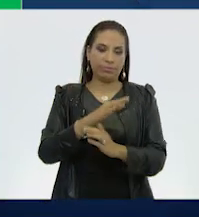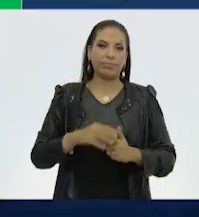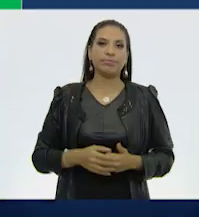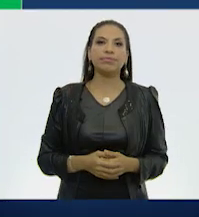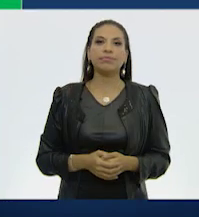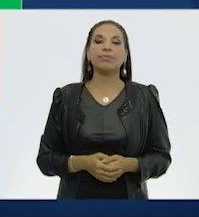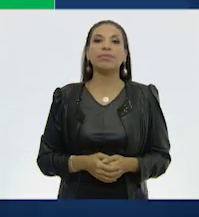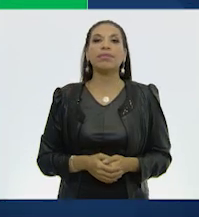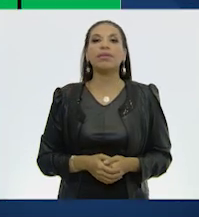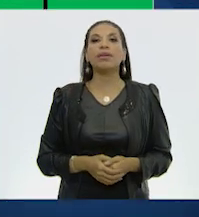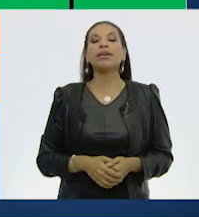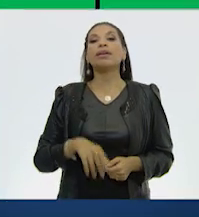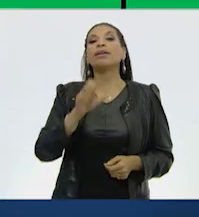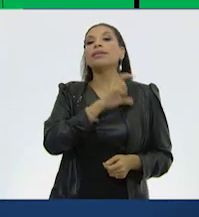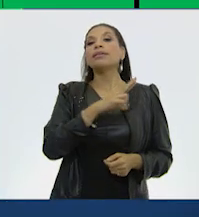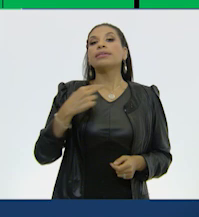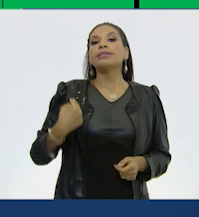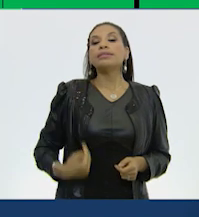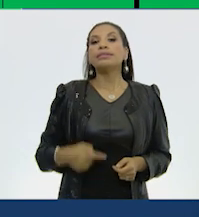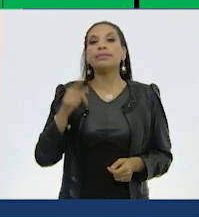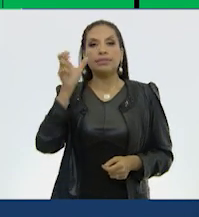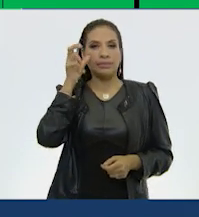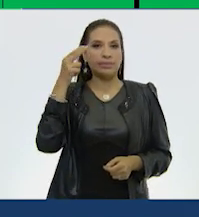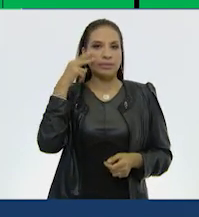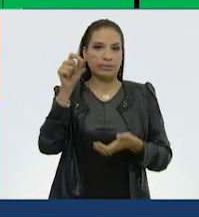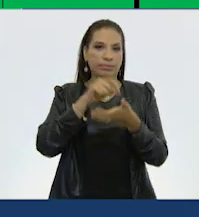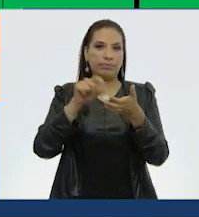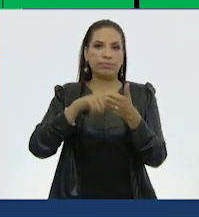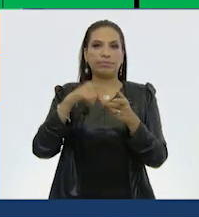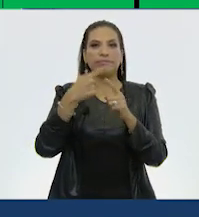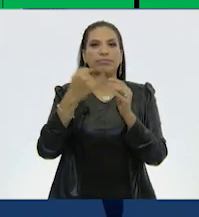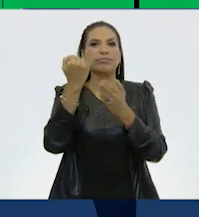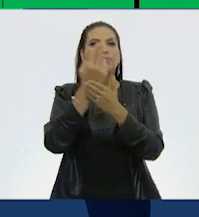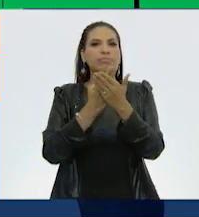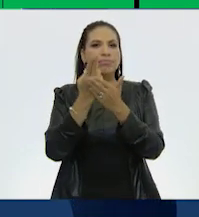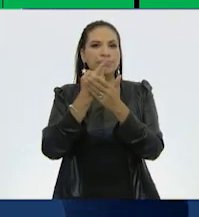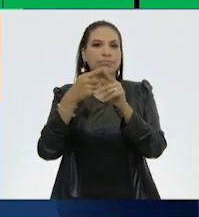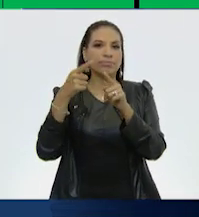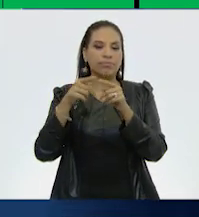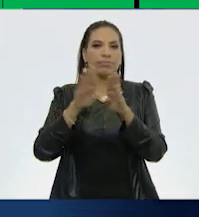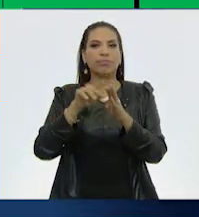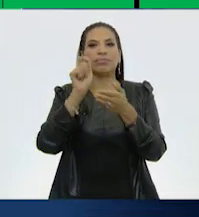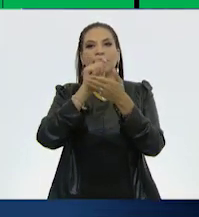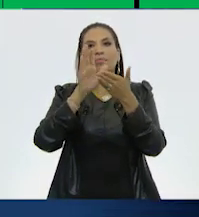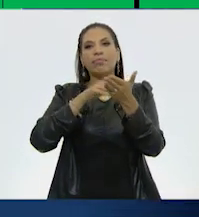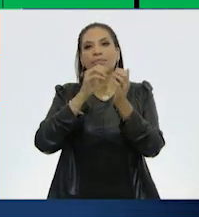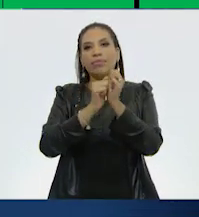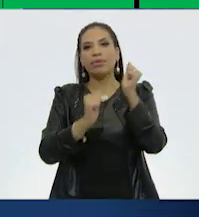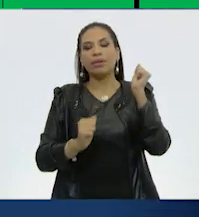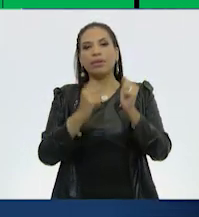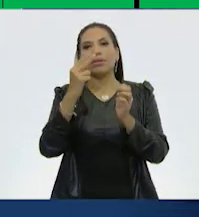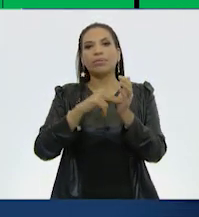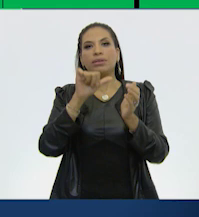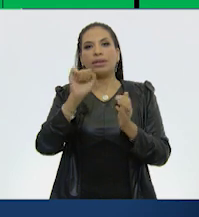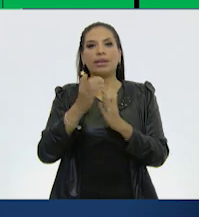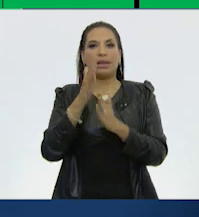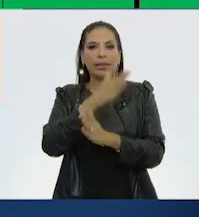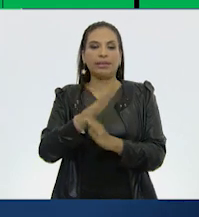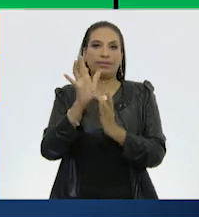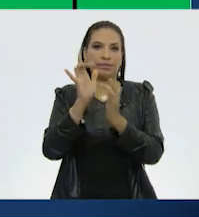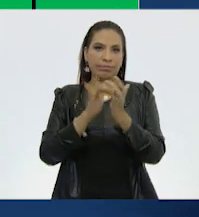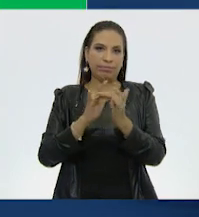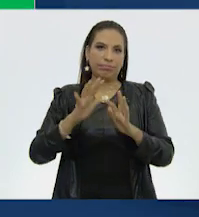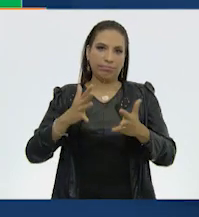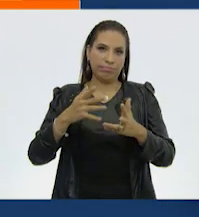aproximadamente. China, escritura con ideogramas en papiro en el 2600 a.C.